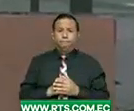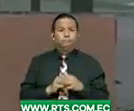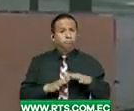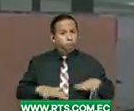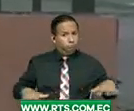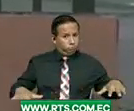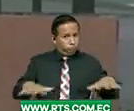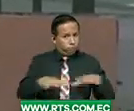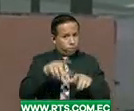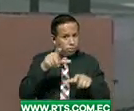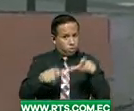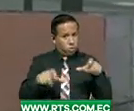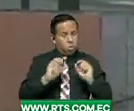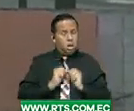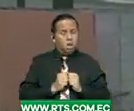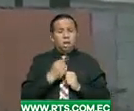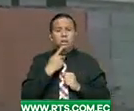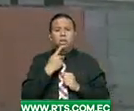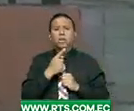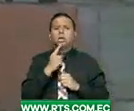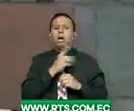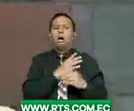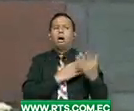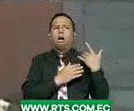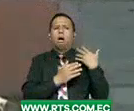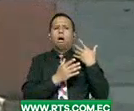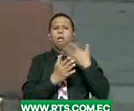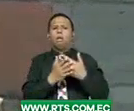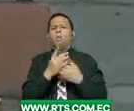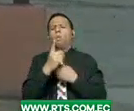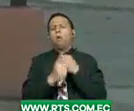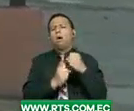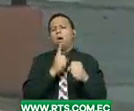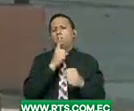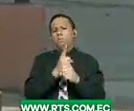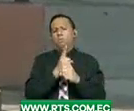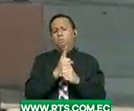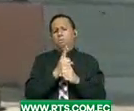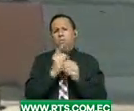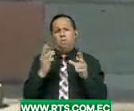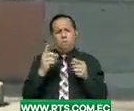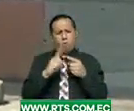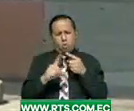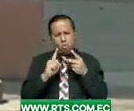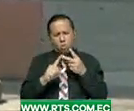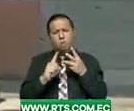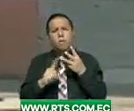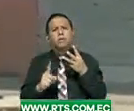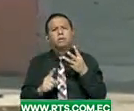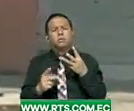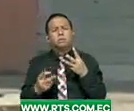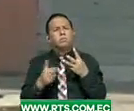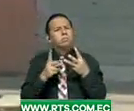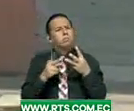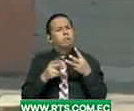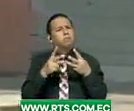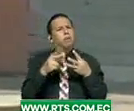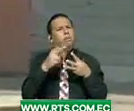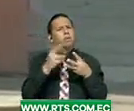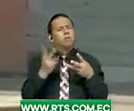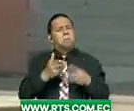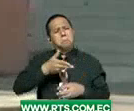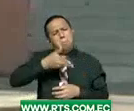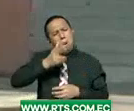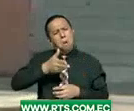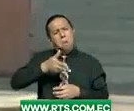en aproximadamente un año, es la tercera ocasión que asesinan a una persona dentro de este